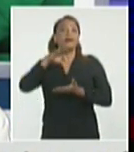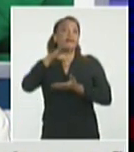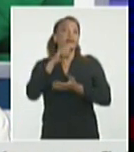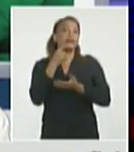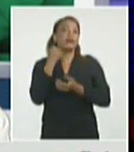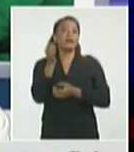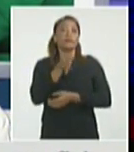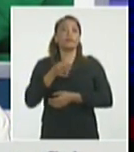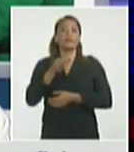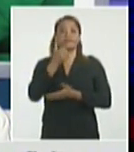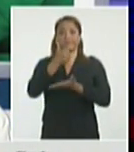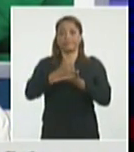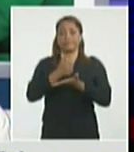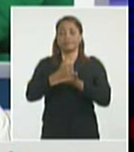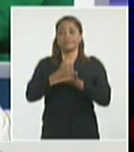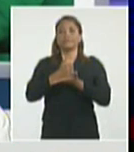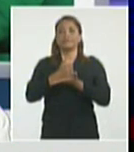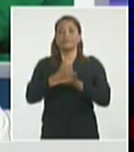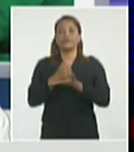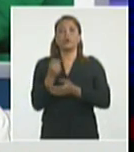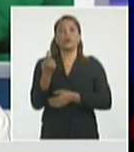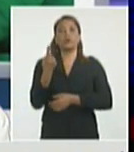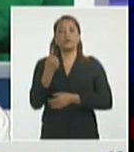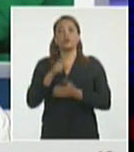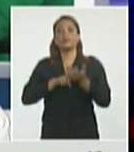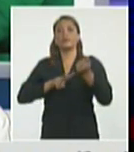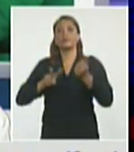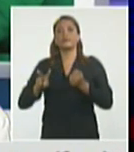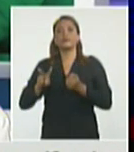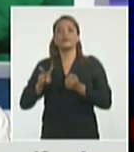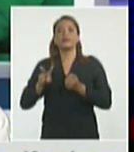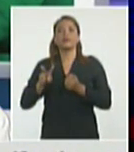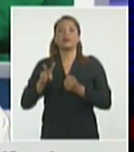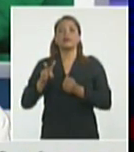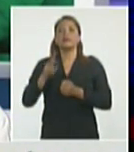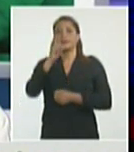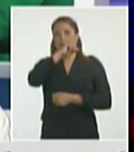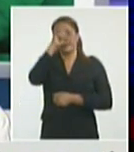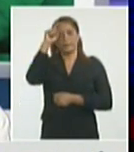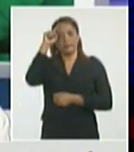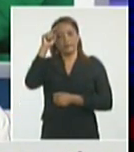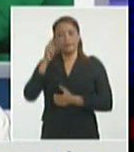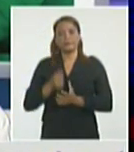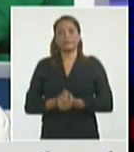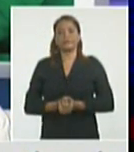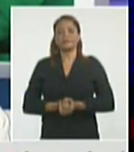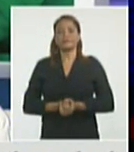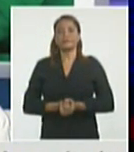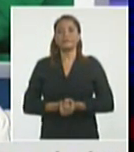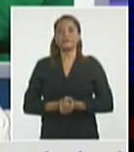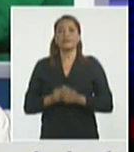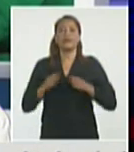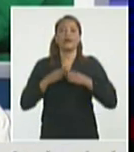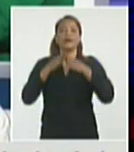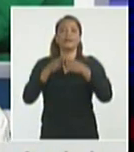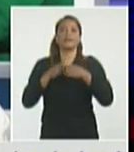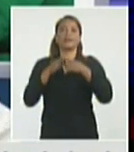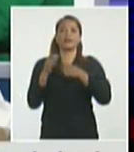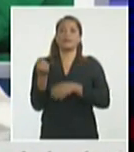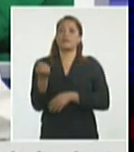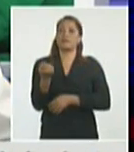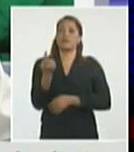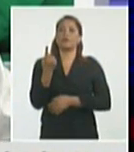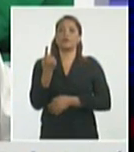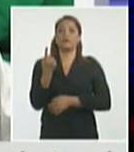municipio de Pinar del Río, 1 de la provincia de Santi Espíritus y de Granma fallece una